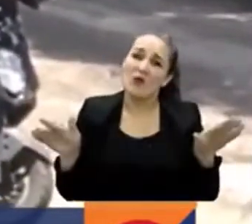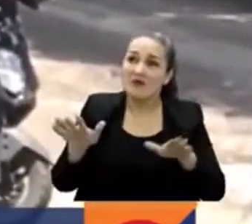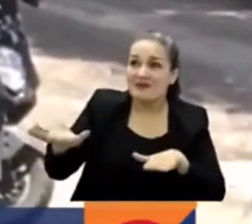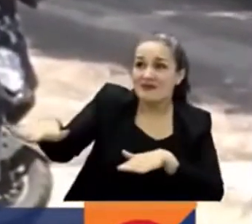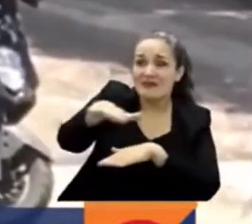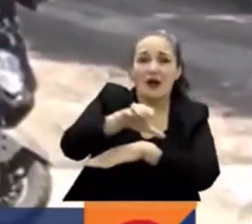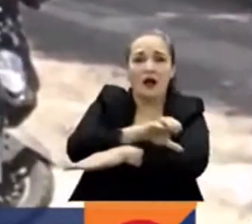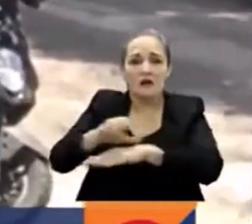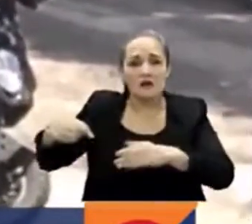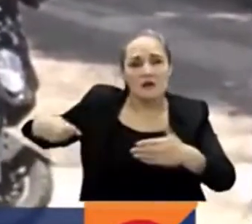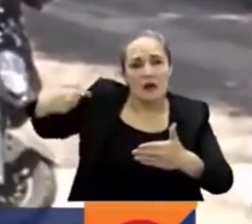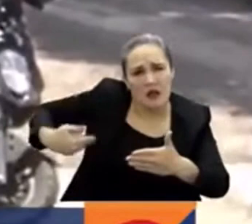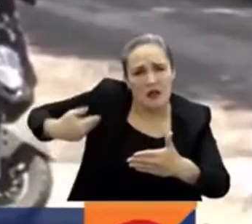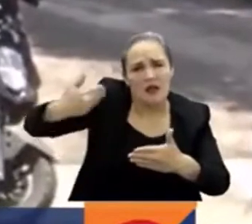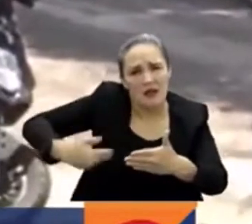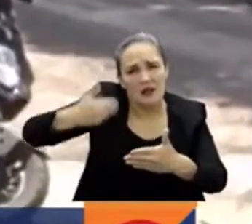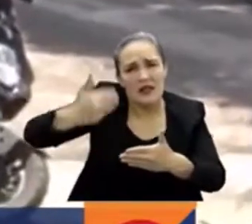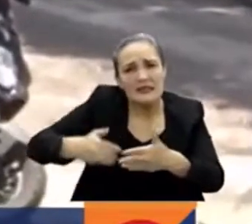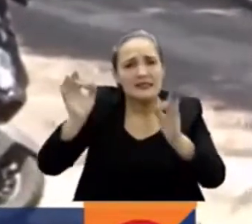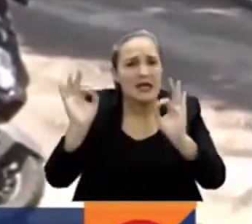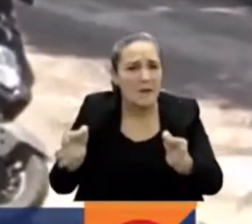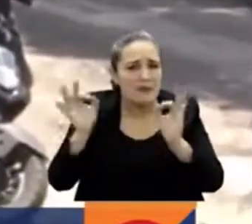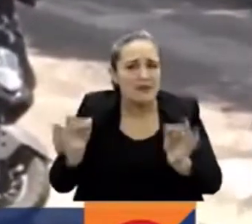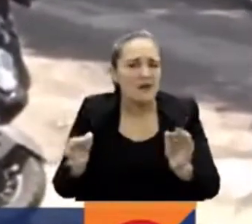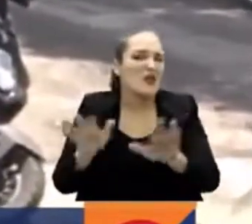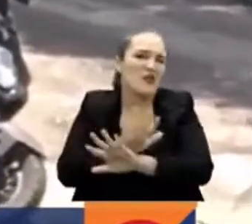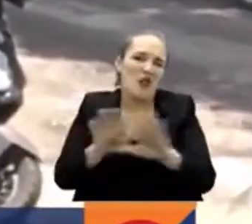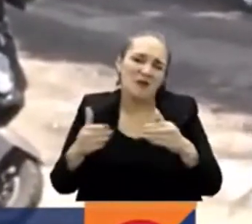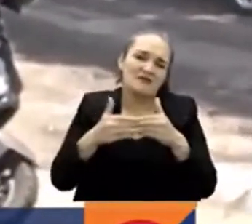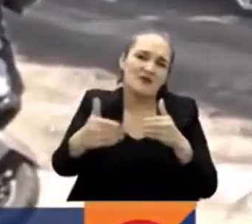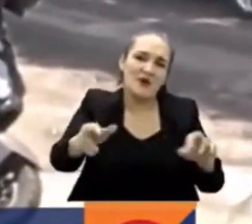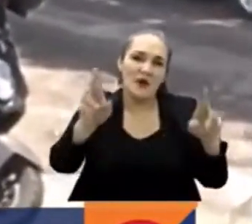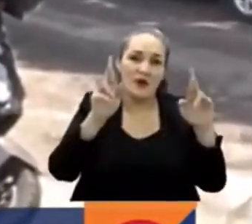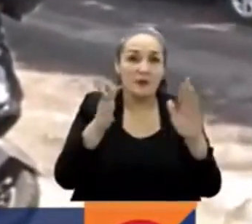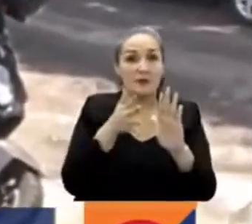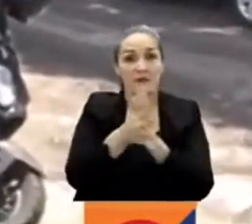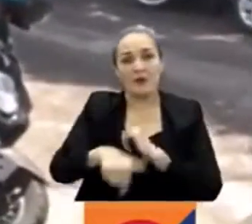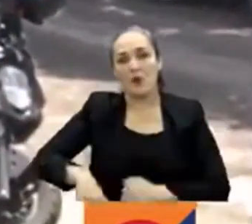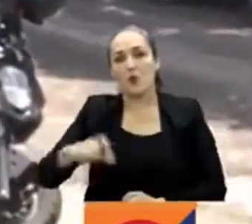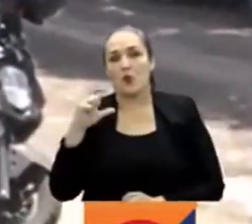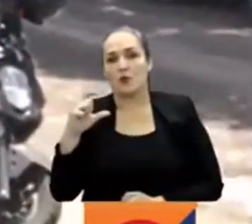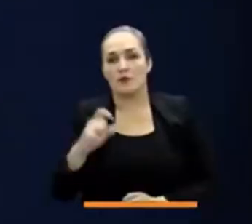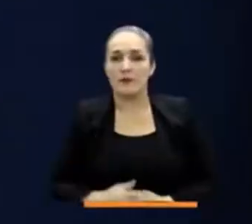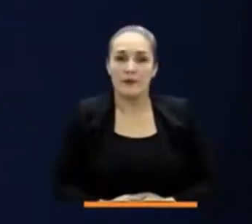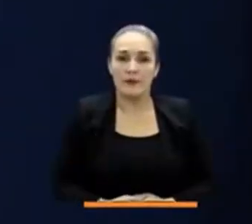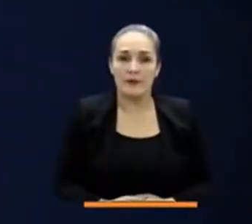Catatumbo, donde siempre se han presentado situaciones violentas. Es la información desde Cúcuta, Paola Tarazona.